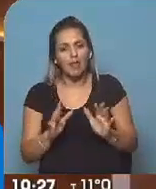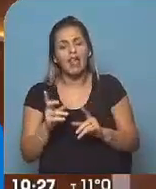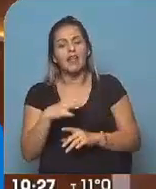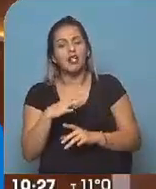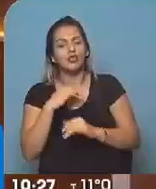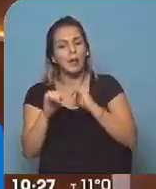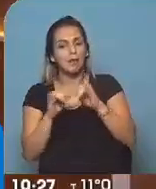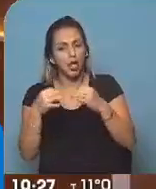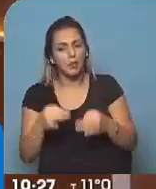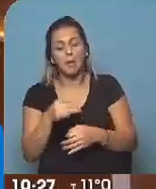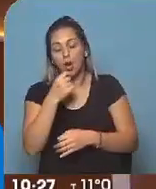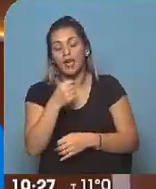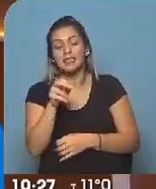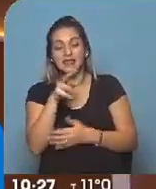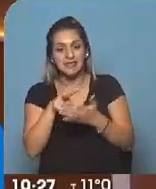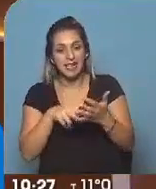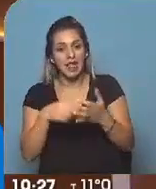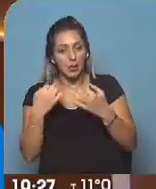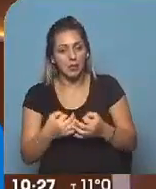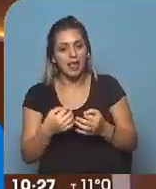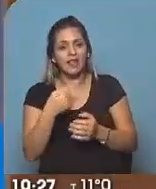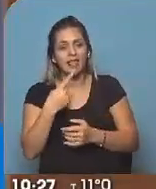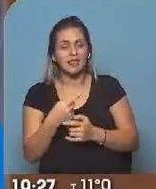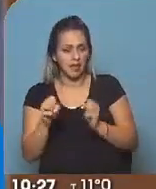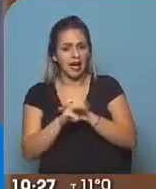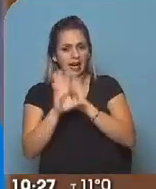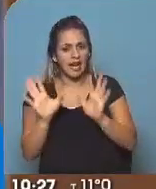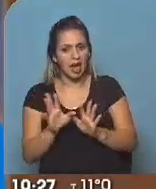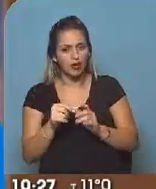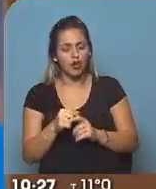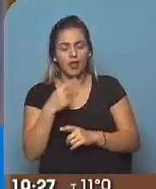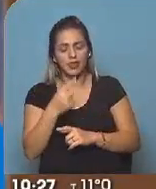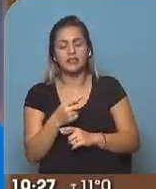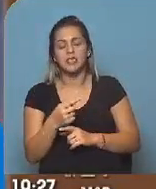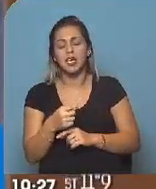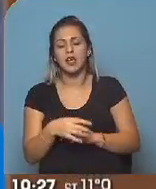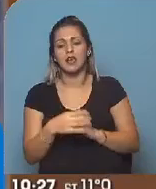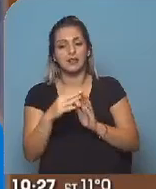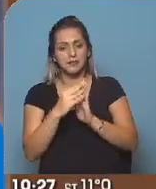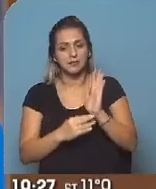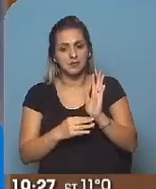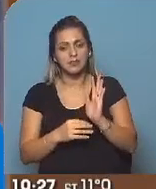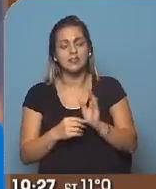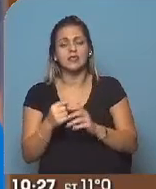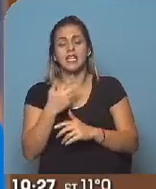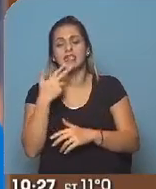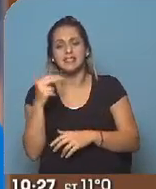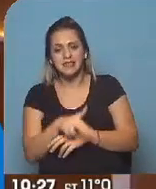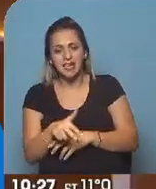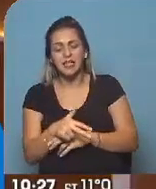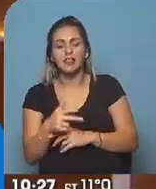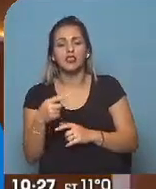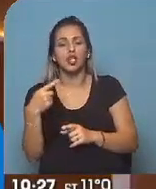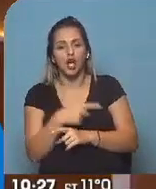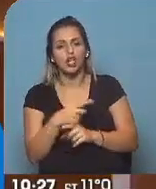demasiado bien, porque si uno lee el plexo normativo es bastante claro. Permanentemente dice sin perjuicio de las leyes que